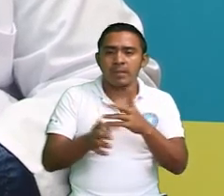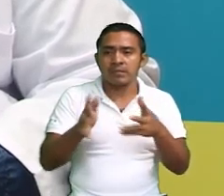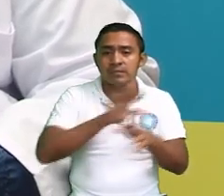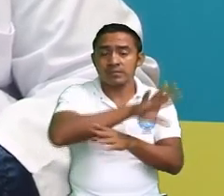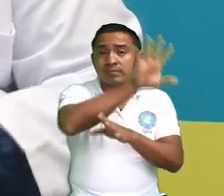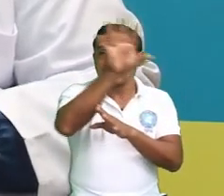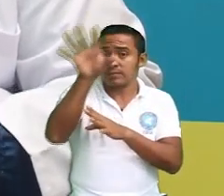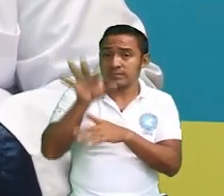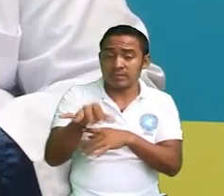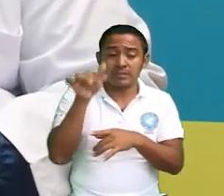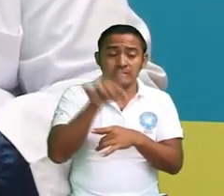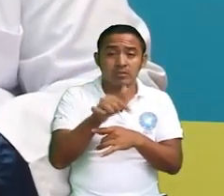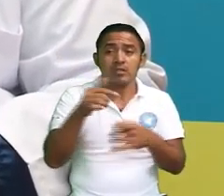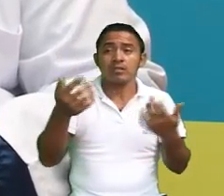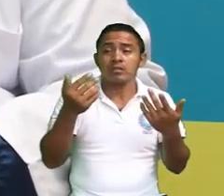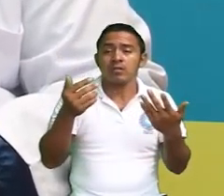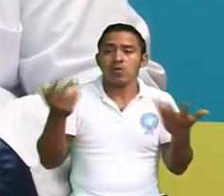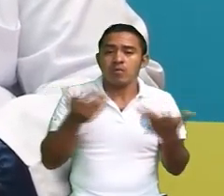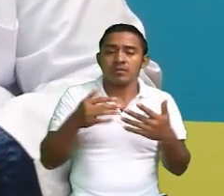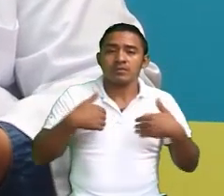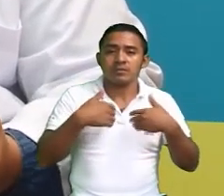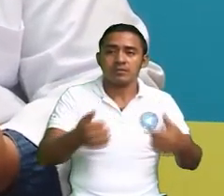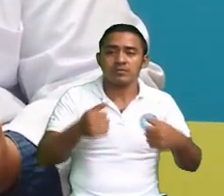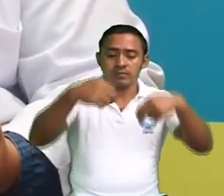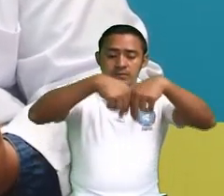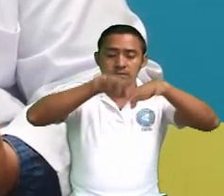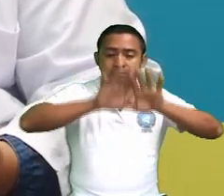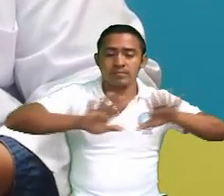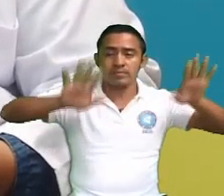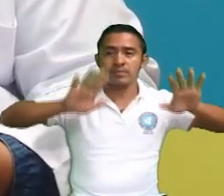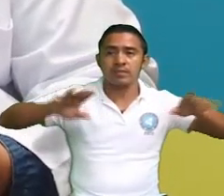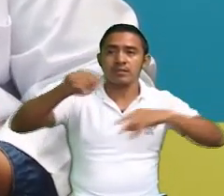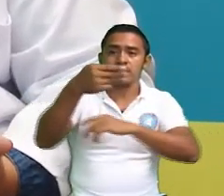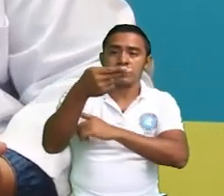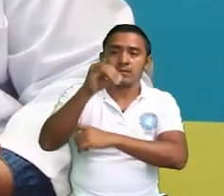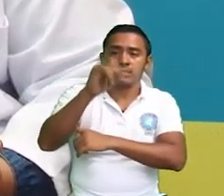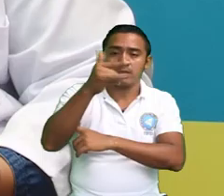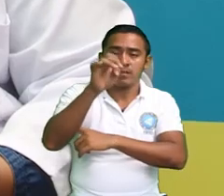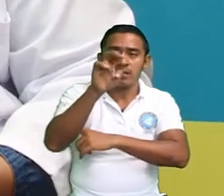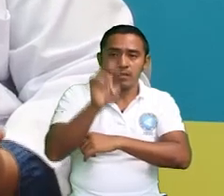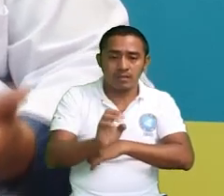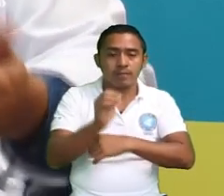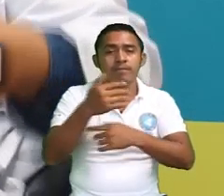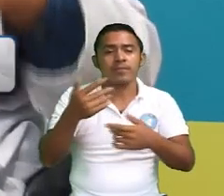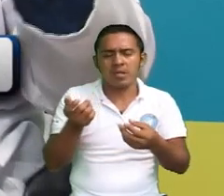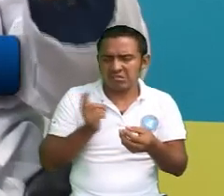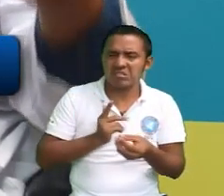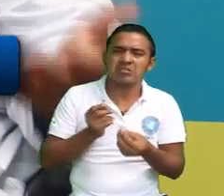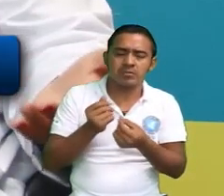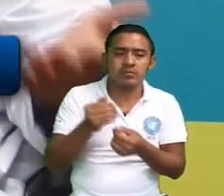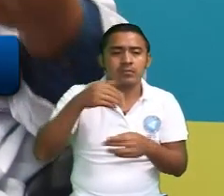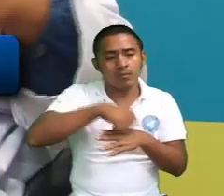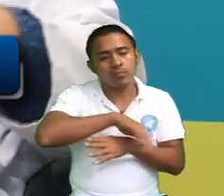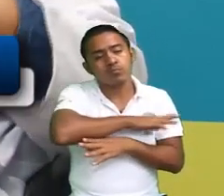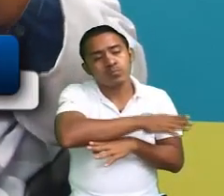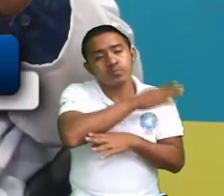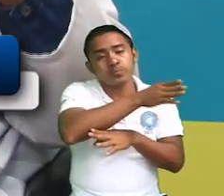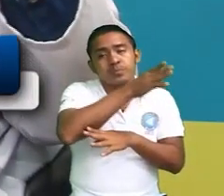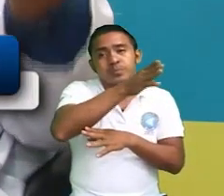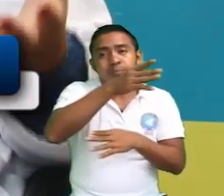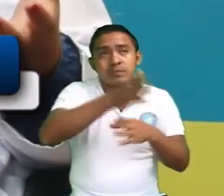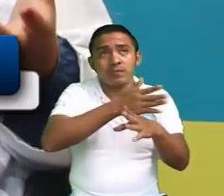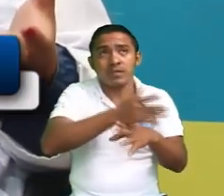e Higiene. Este departamento contamos con recursos capacitados para ir a los establecimientos